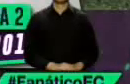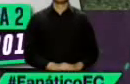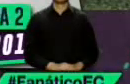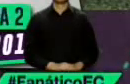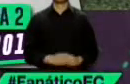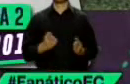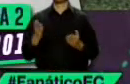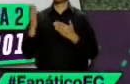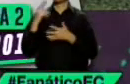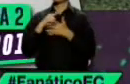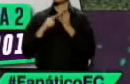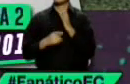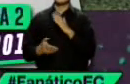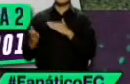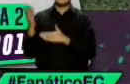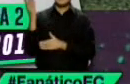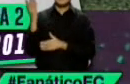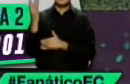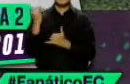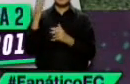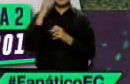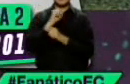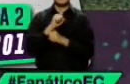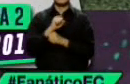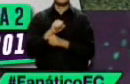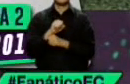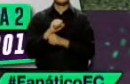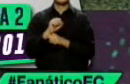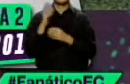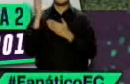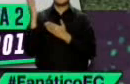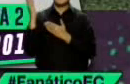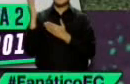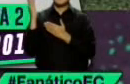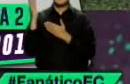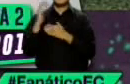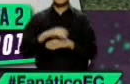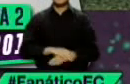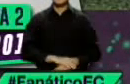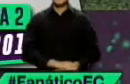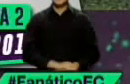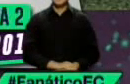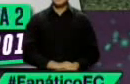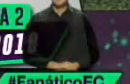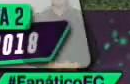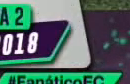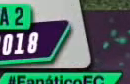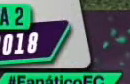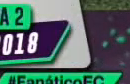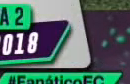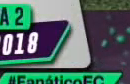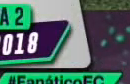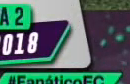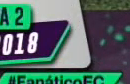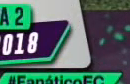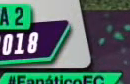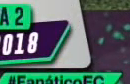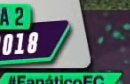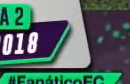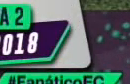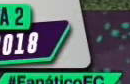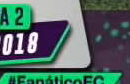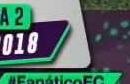Así se jugará esta jornada, hoy en la noche 19:15, Macará ante Independiente del Valle, el día de mañana sábado 15:30, Delfín ante Liga